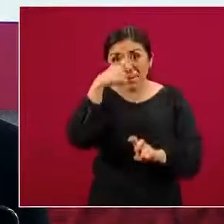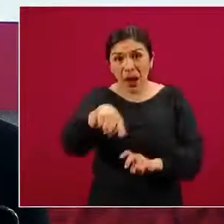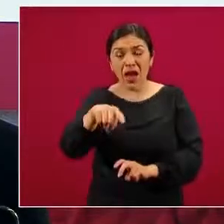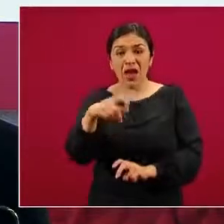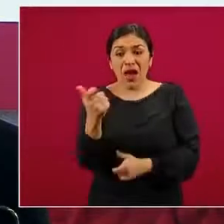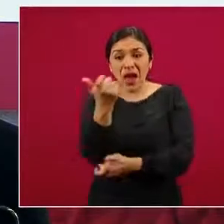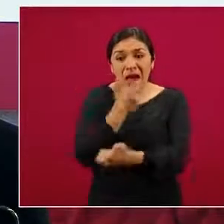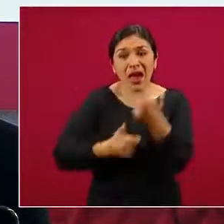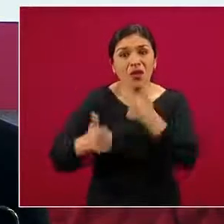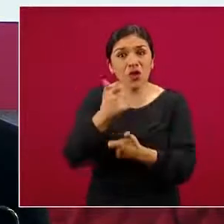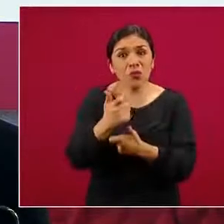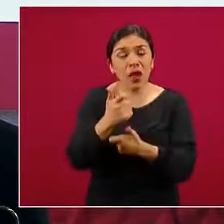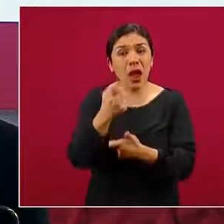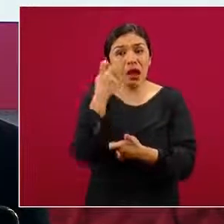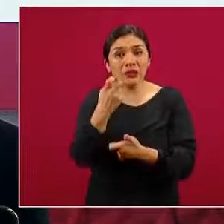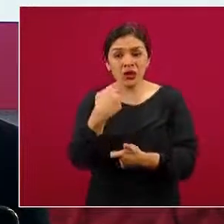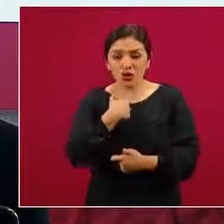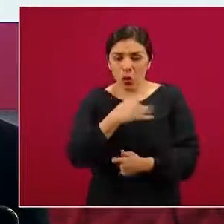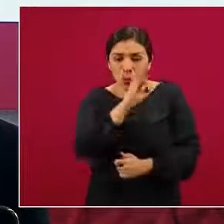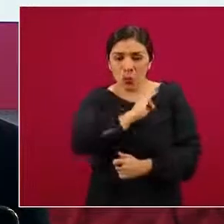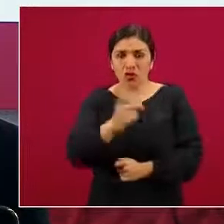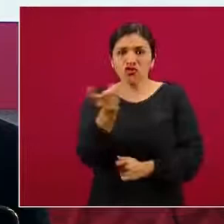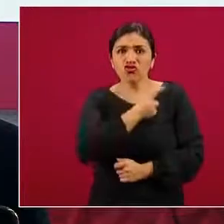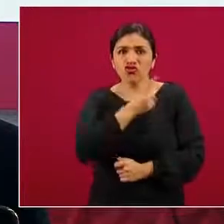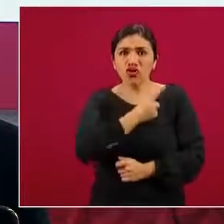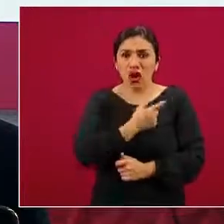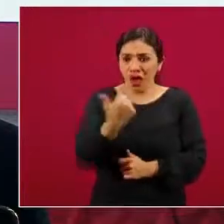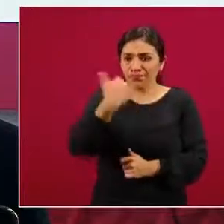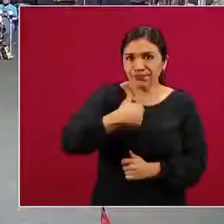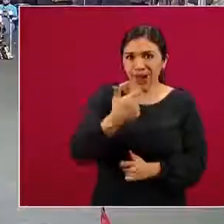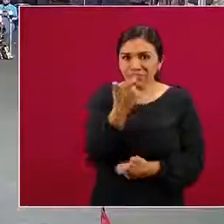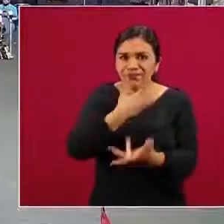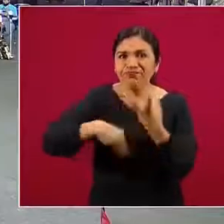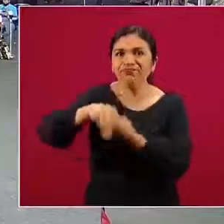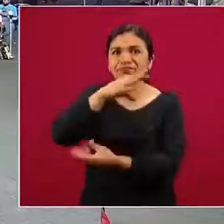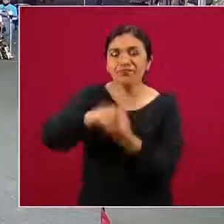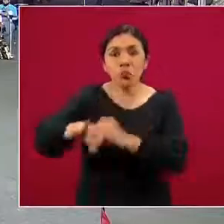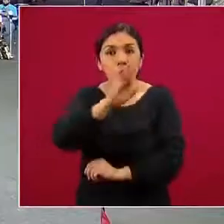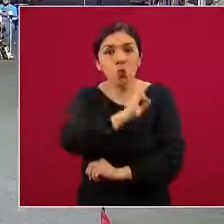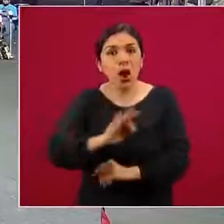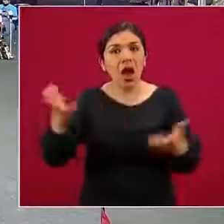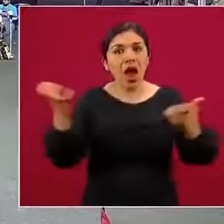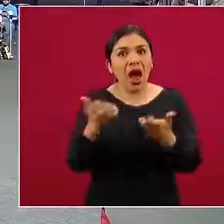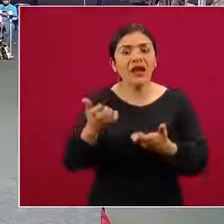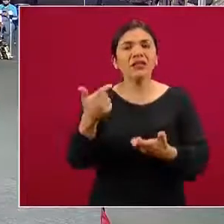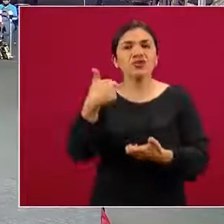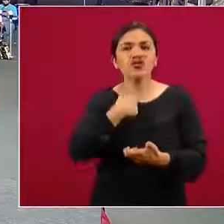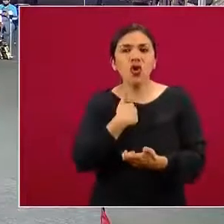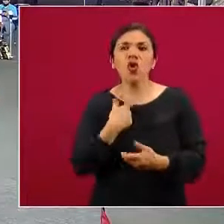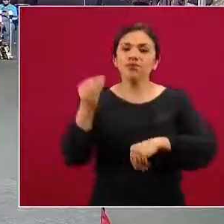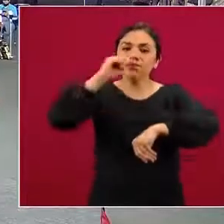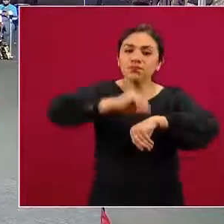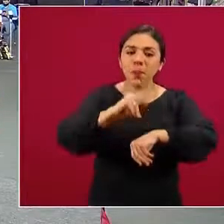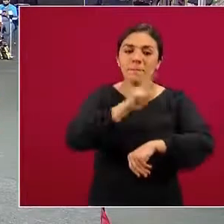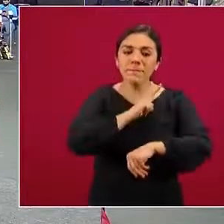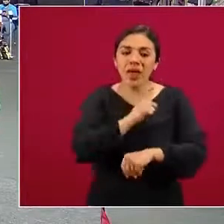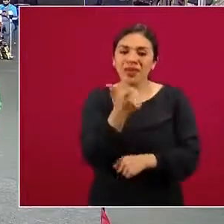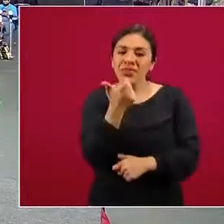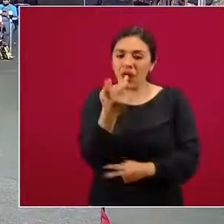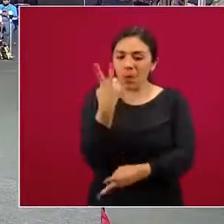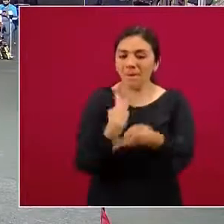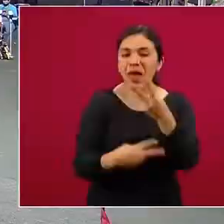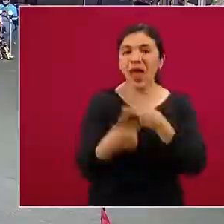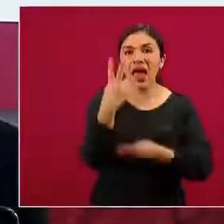empoderamiento económico, de la autonomía económica, de la capacidad de poder tener sus propios